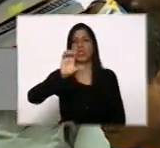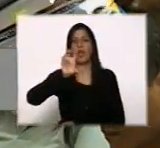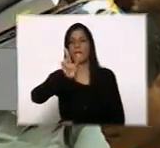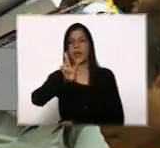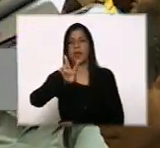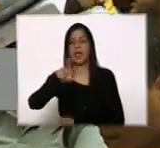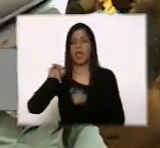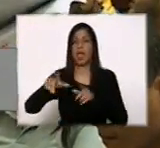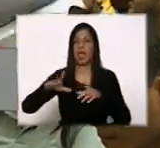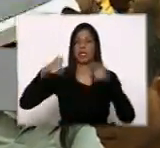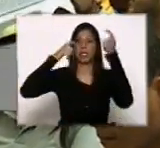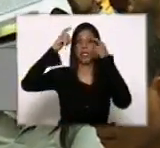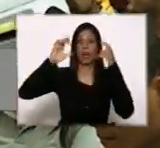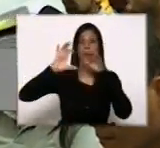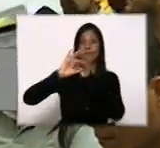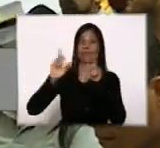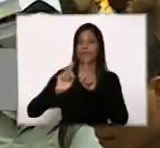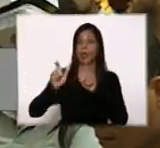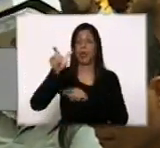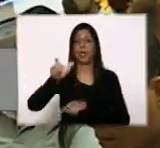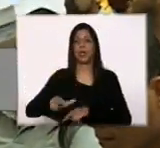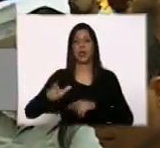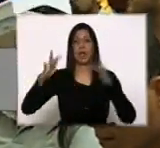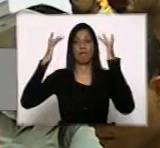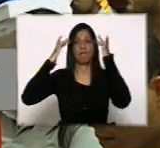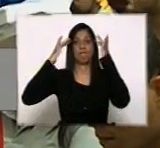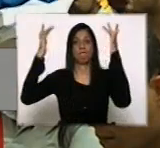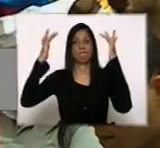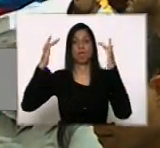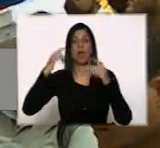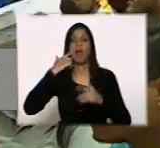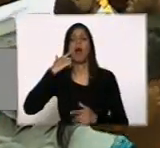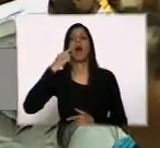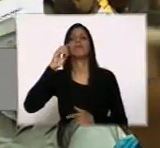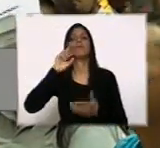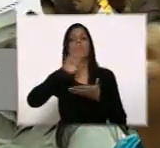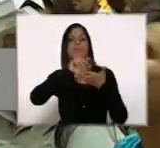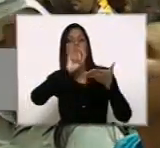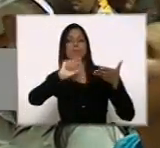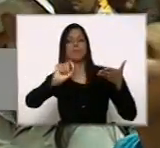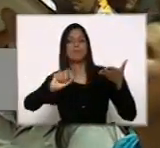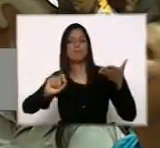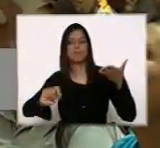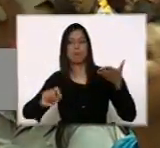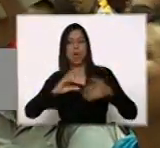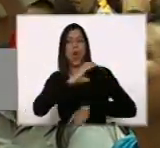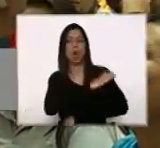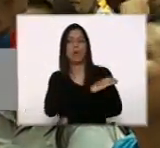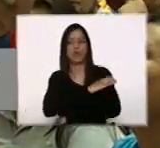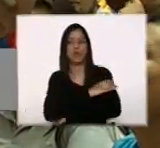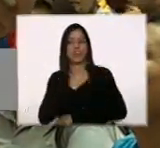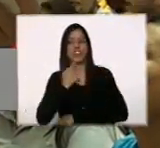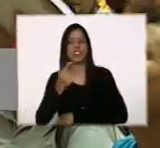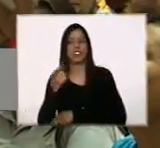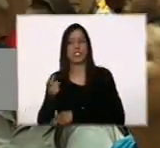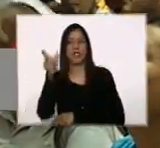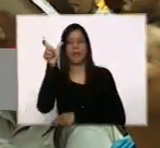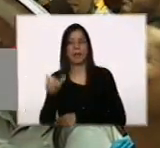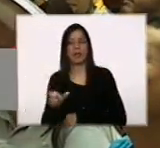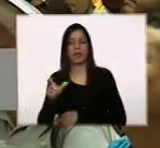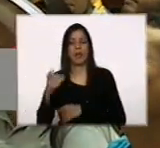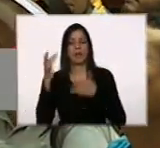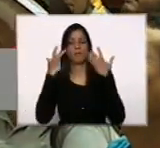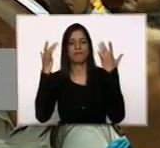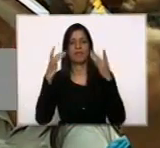no es chavista, ¿verdad? Es un académico que trata de ser objetivo, pero su tendencia es de derecha. Fíjense lo que dice, que era el